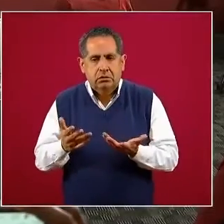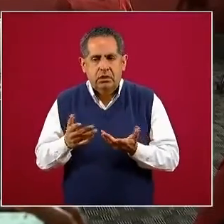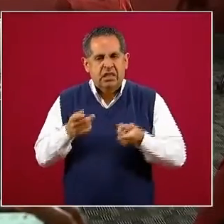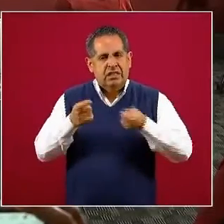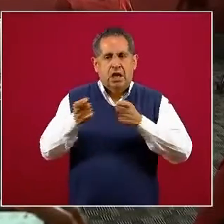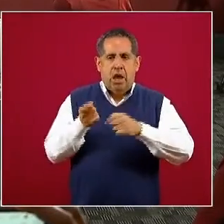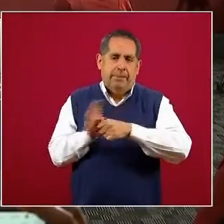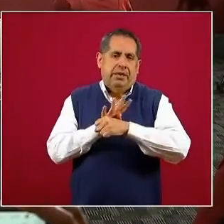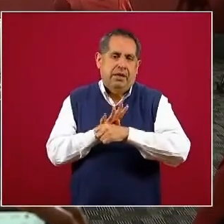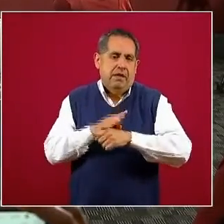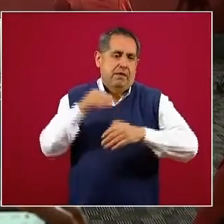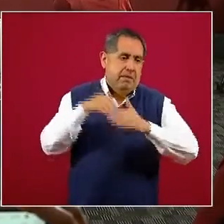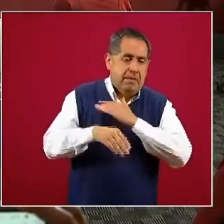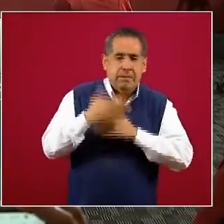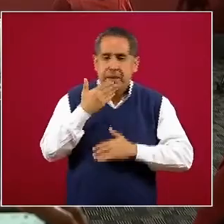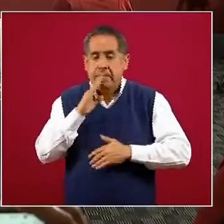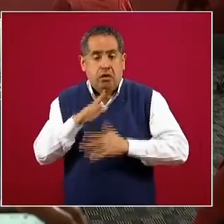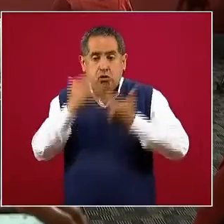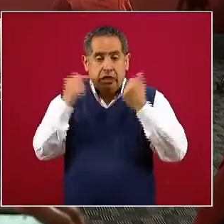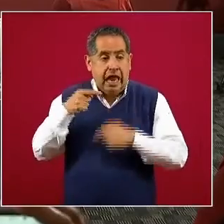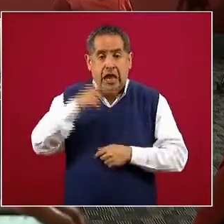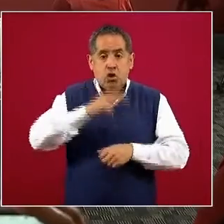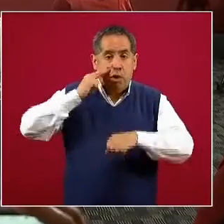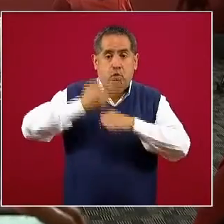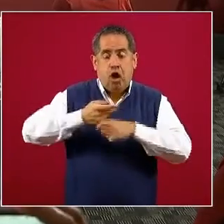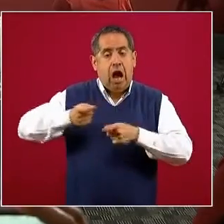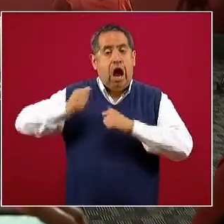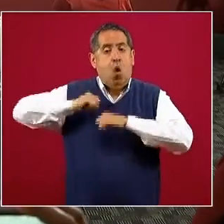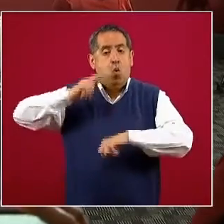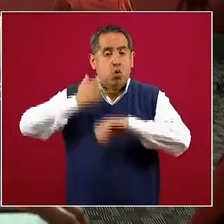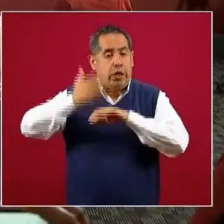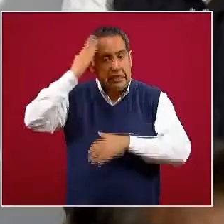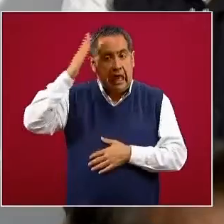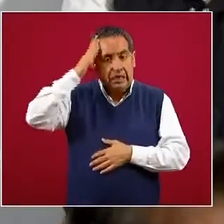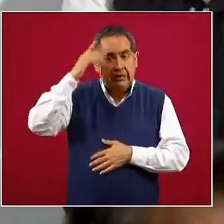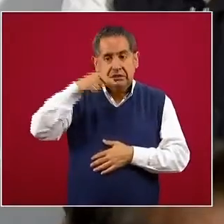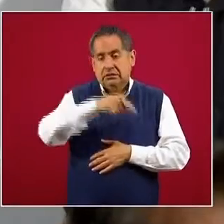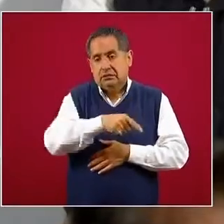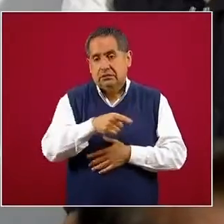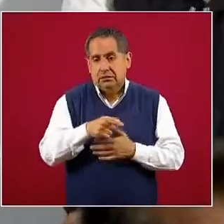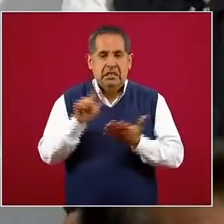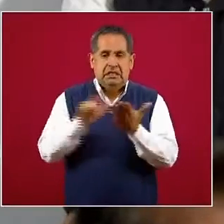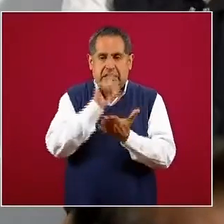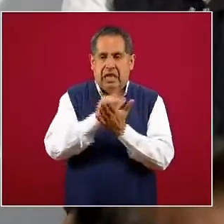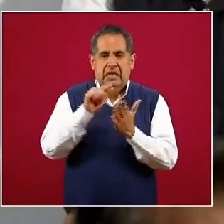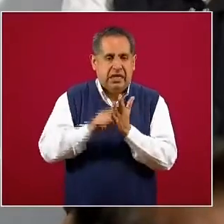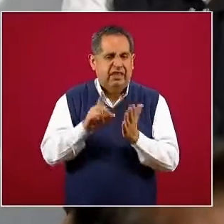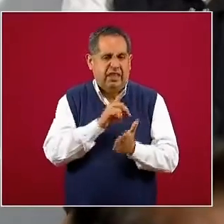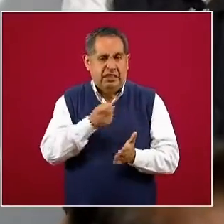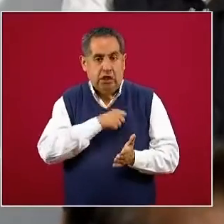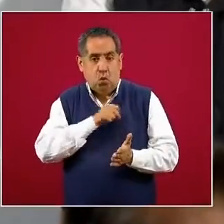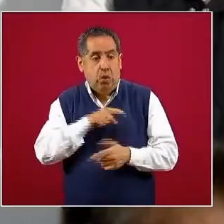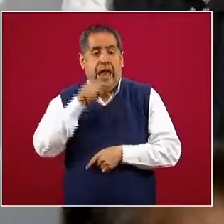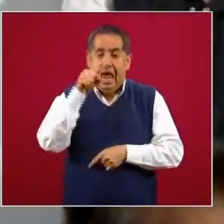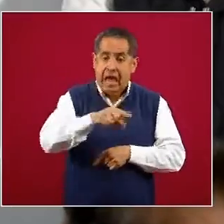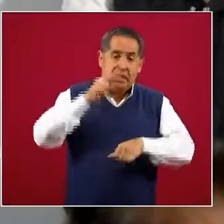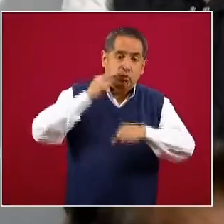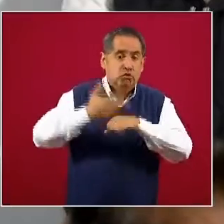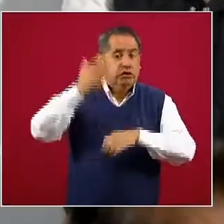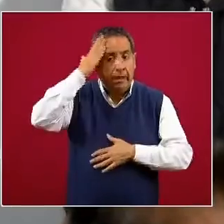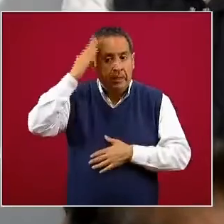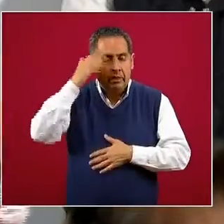confunde es la actividad de una persona funcionaria para, por ejemplo, proponer